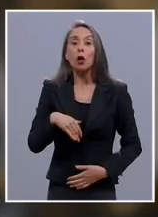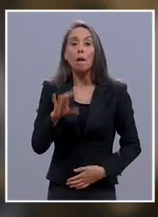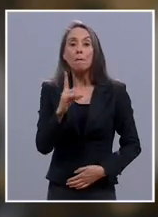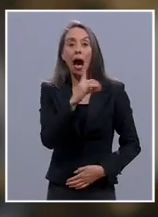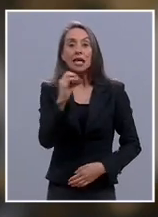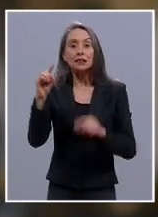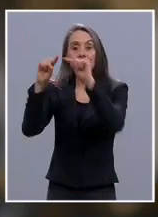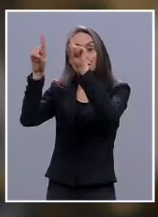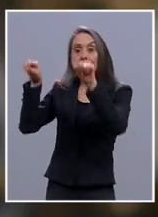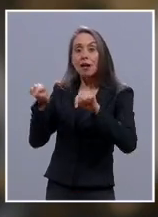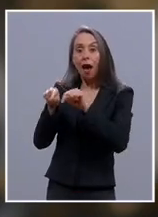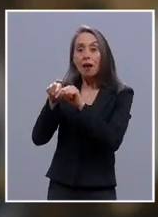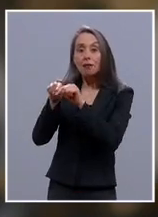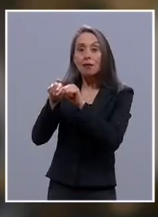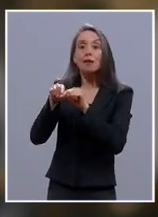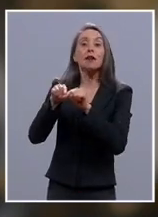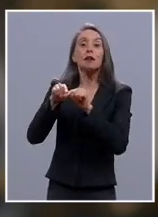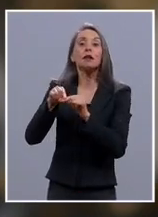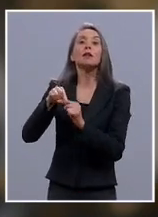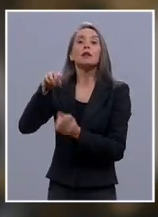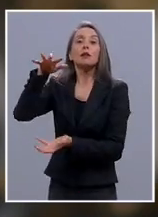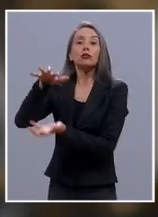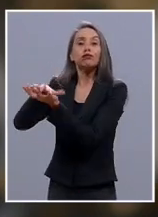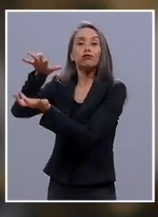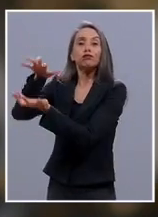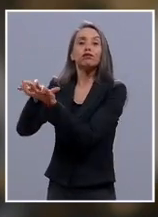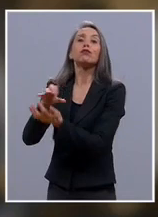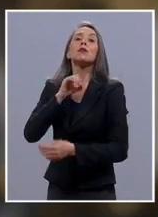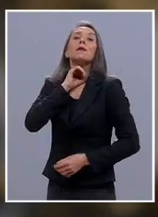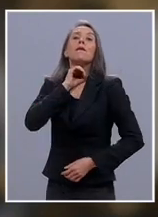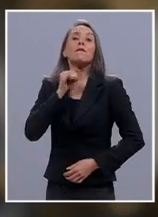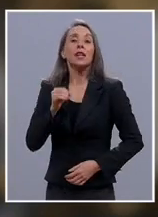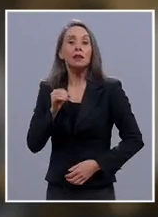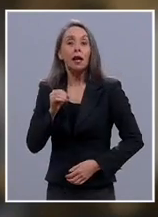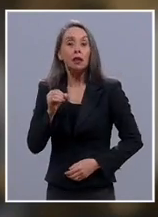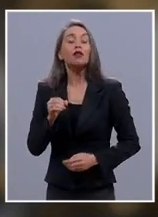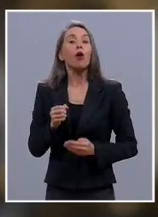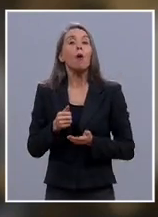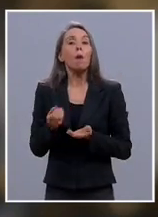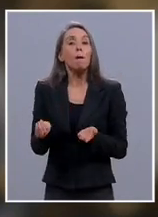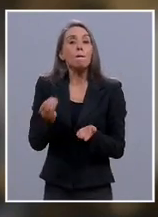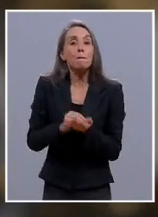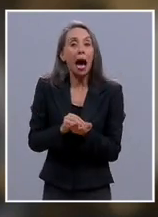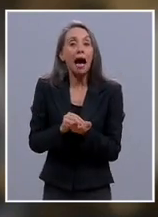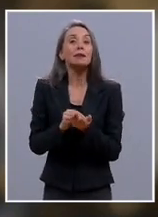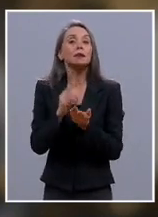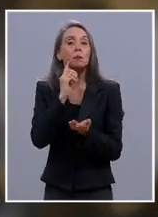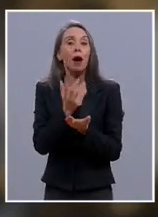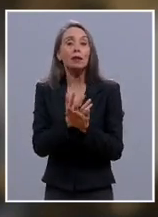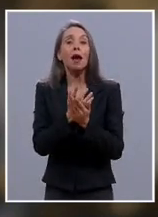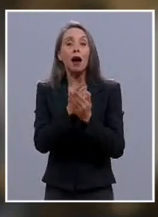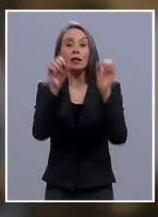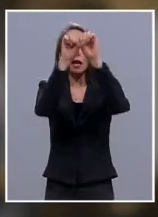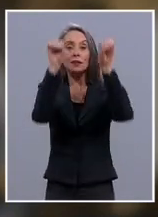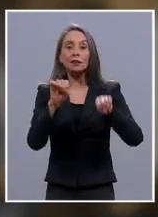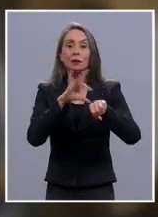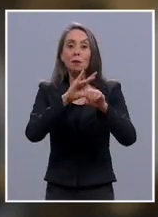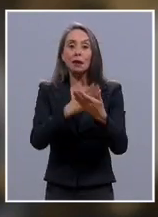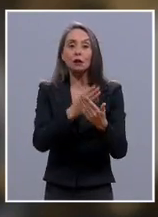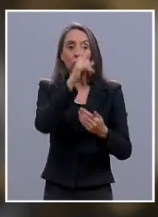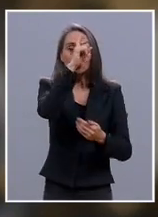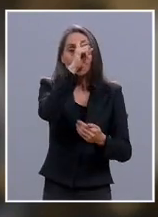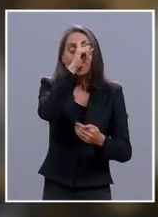100 ventiladores mecánicos que sin duda van a fortalecer la capacidad de nuestro sistema de salud de seguir